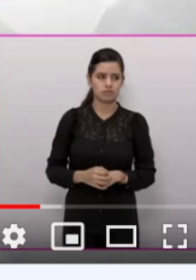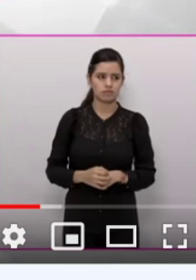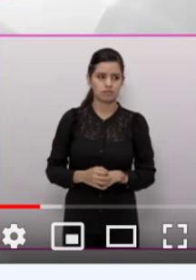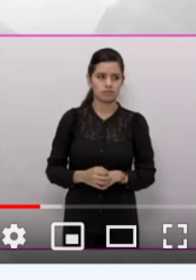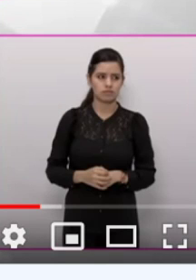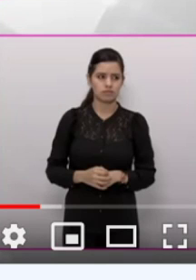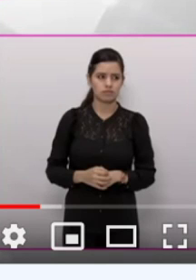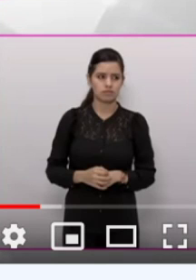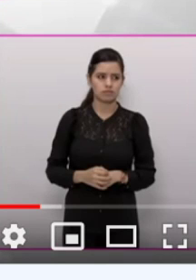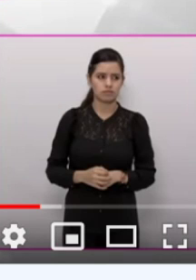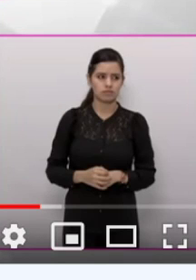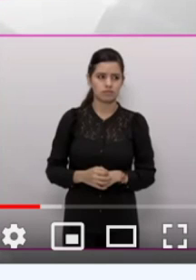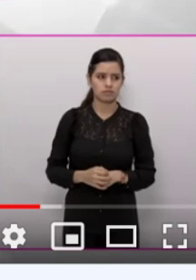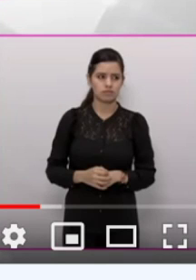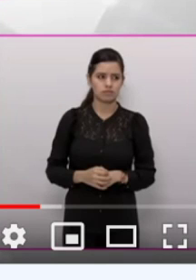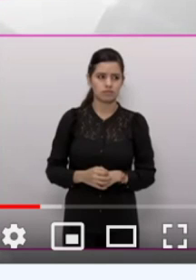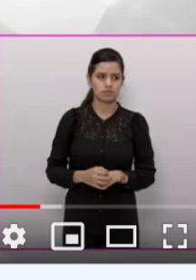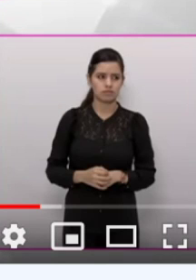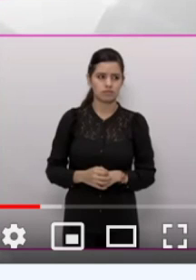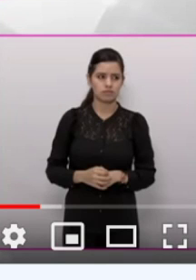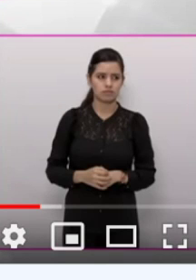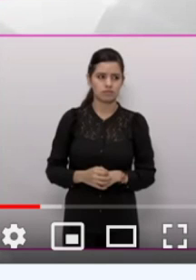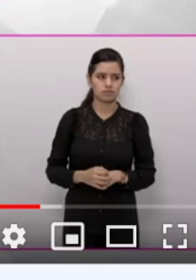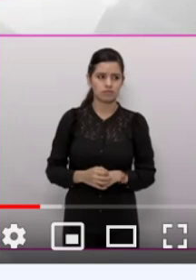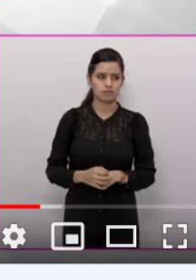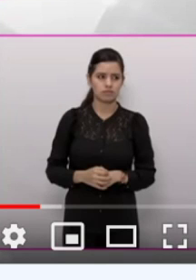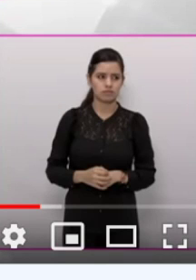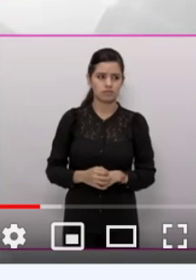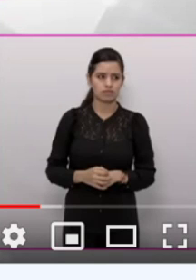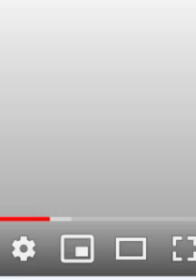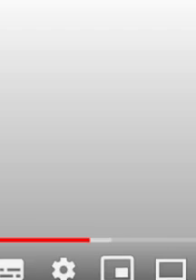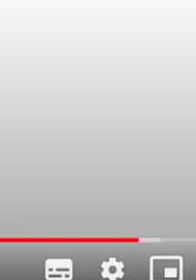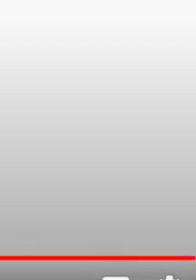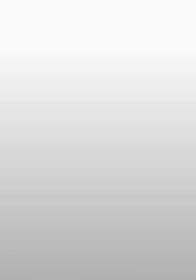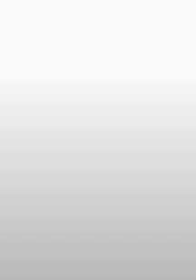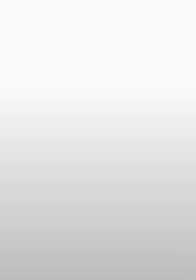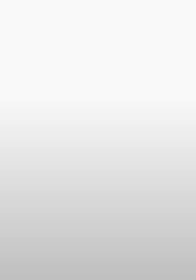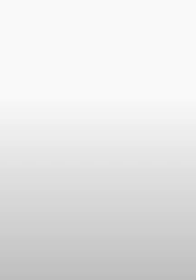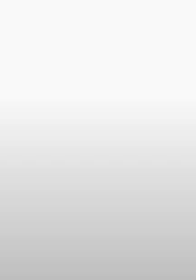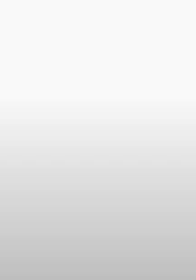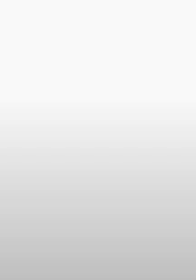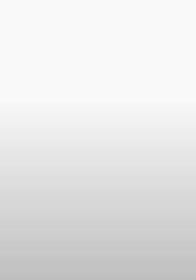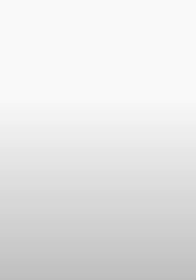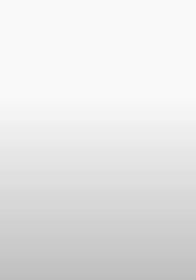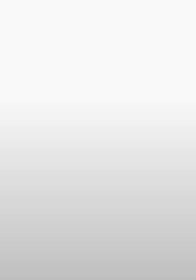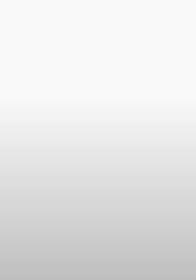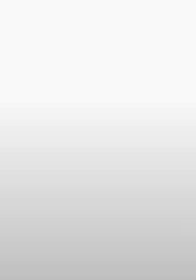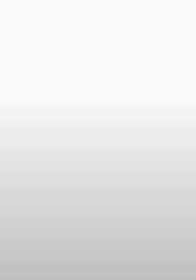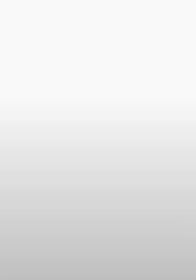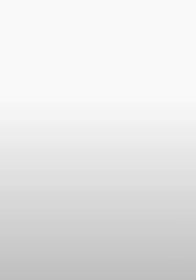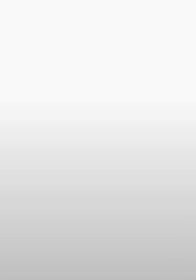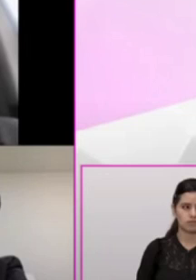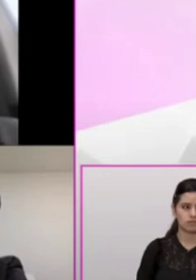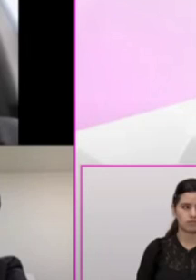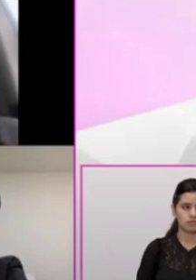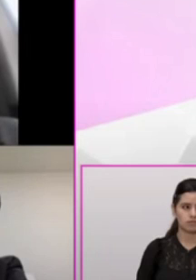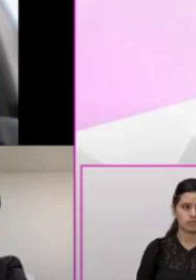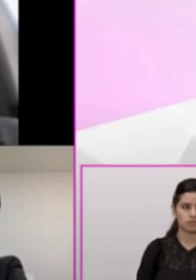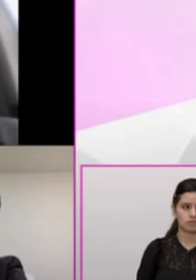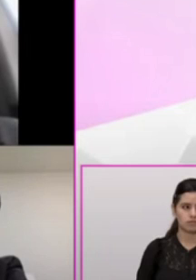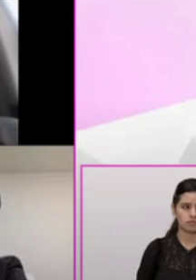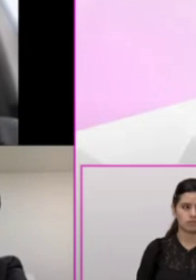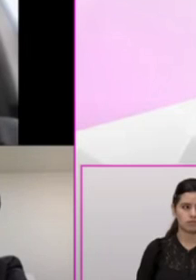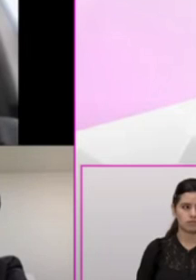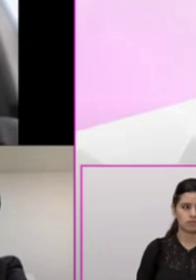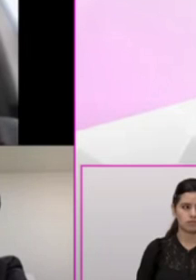está, están todos los partidos ahí representados. ¿De qué se trata esto? ¿Cuál es la intención?